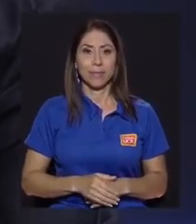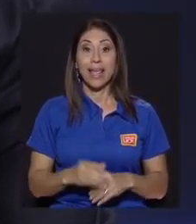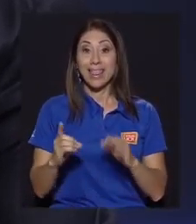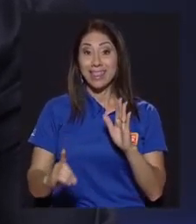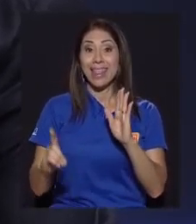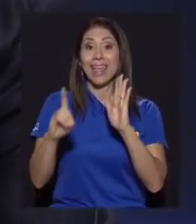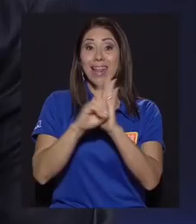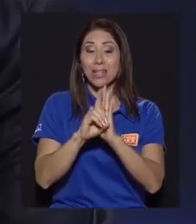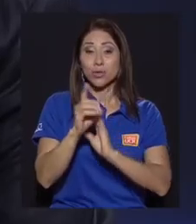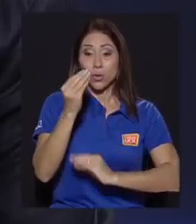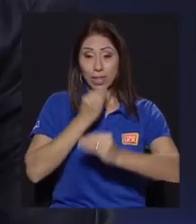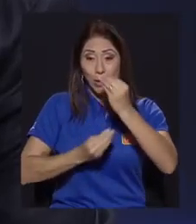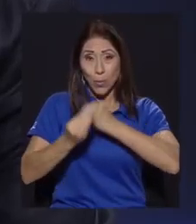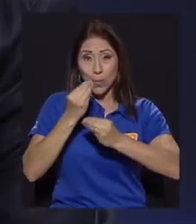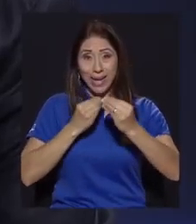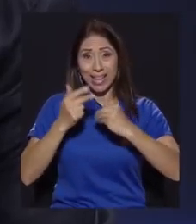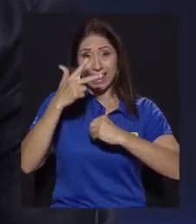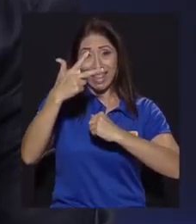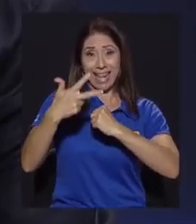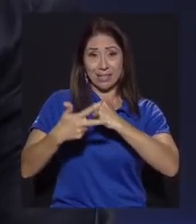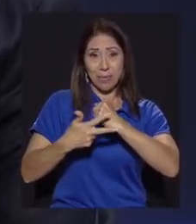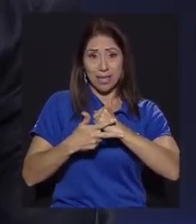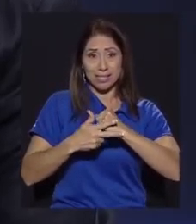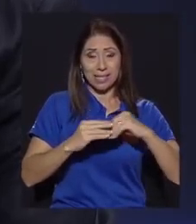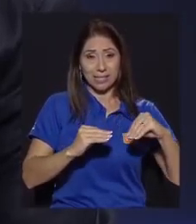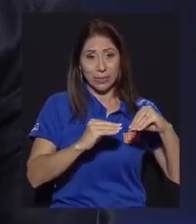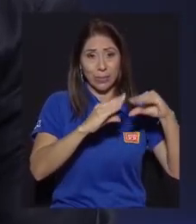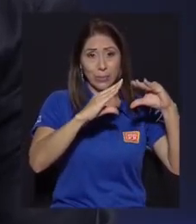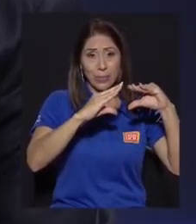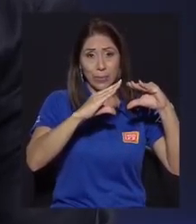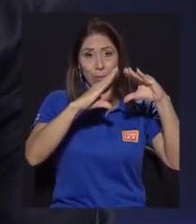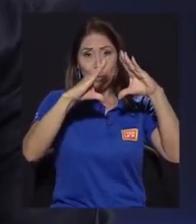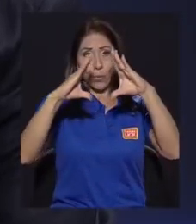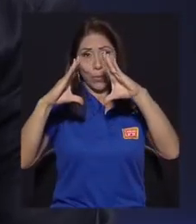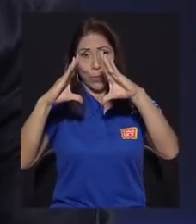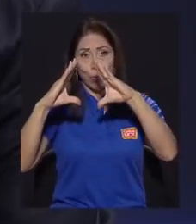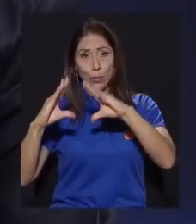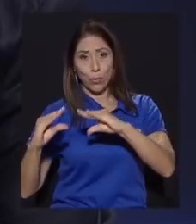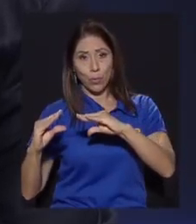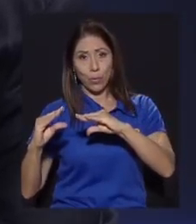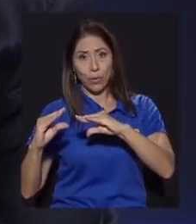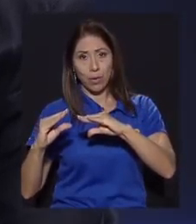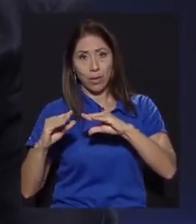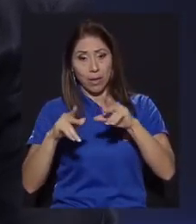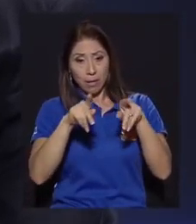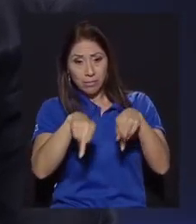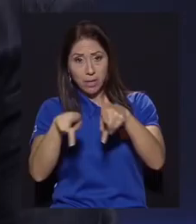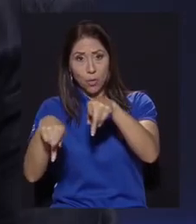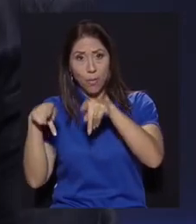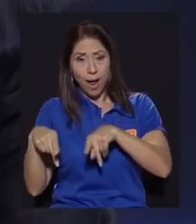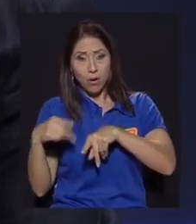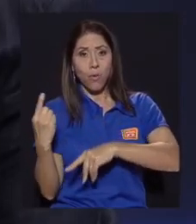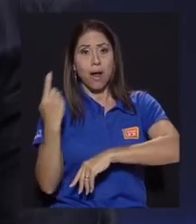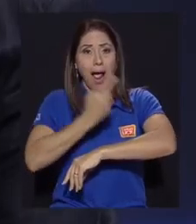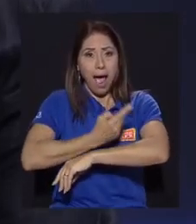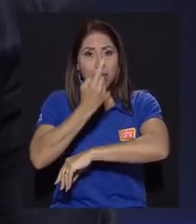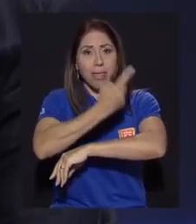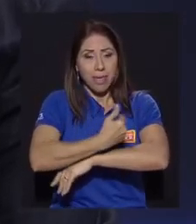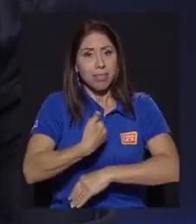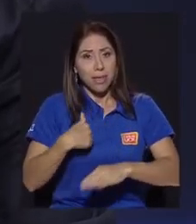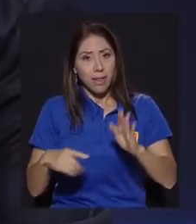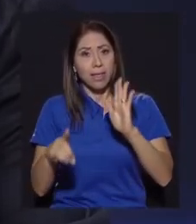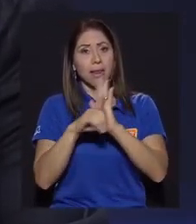tres veces que tiene todo ser humano cada día y el número de personas que en costa rica